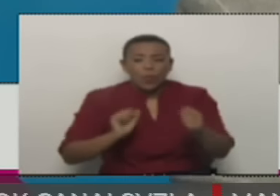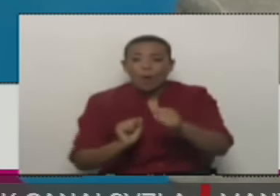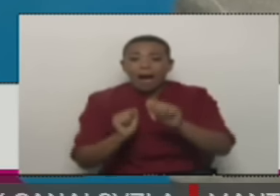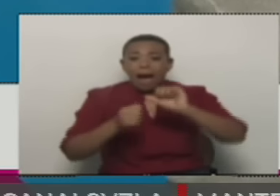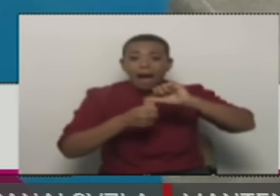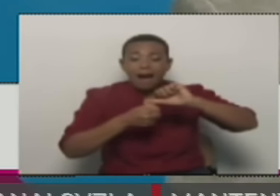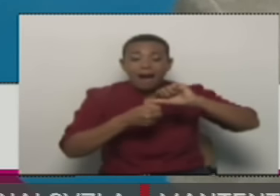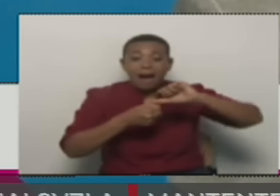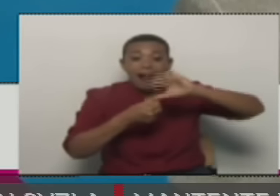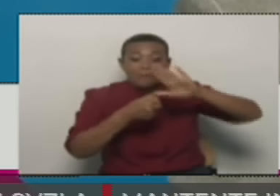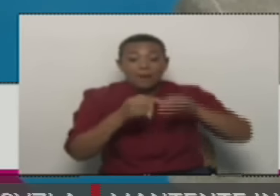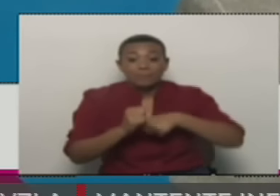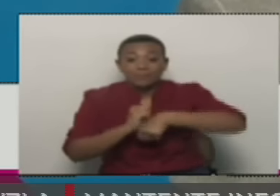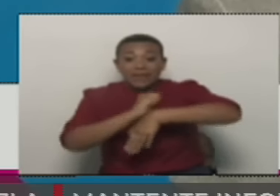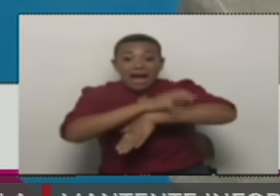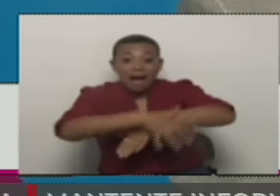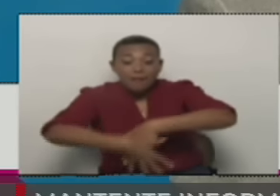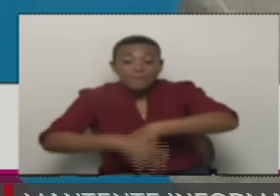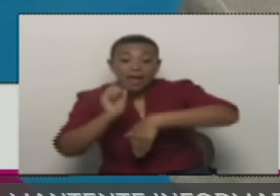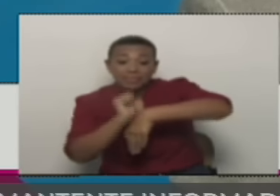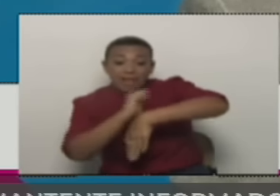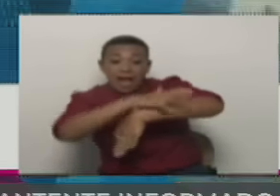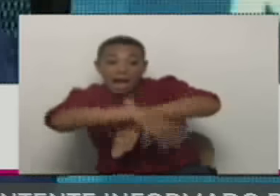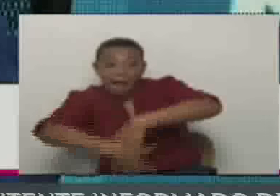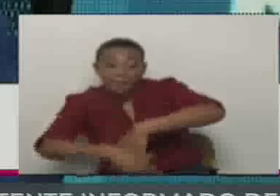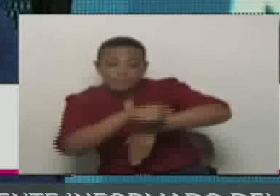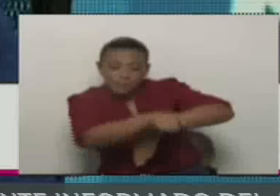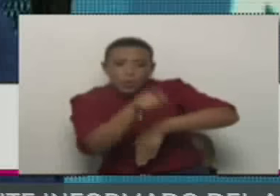OEA, Organización de Estados del ALBA.